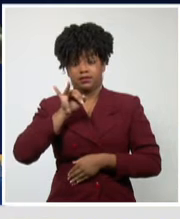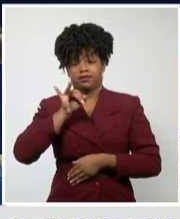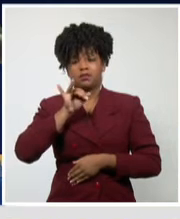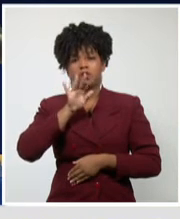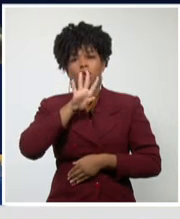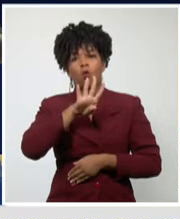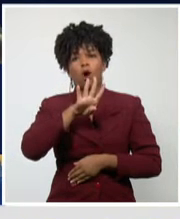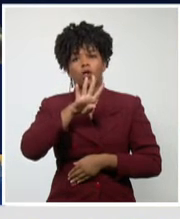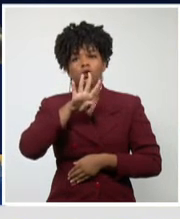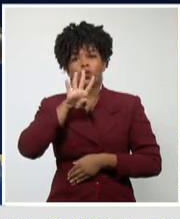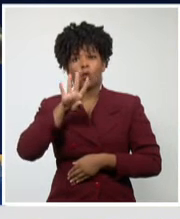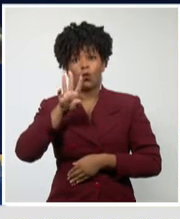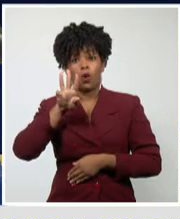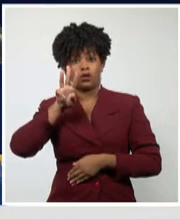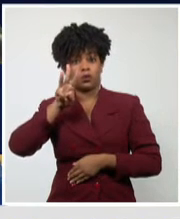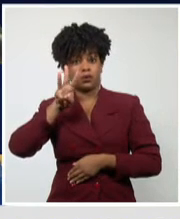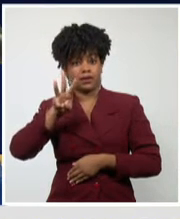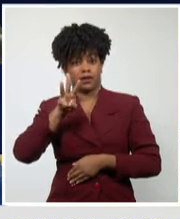443, o sea el